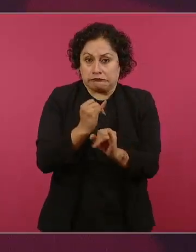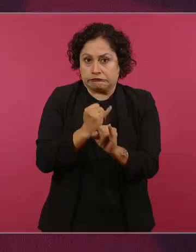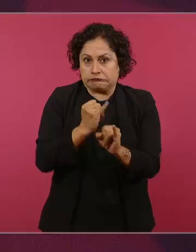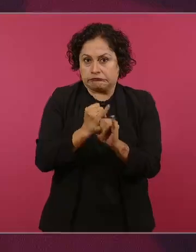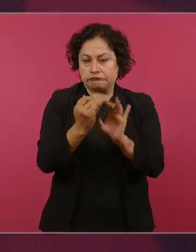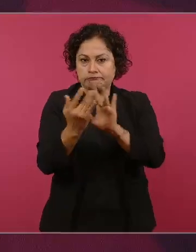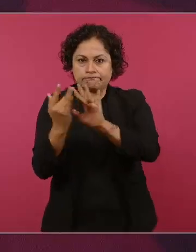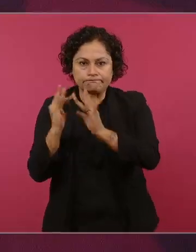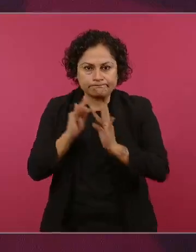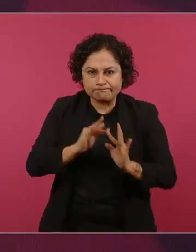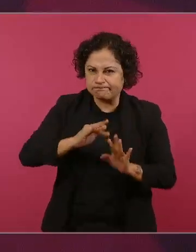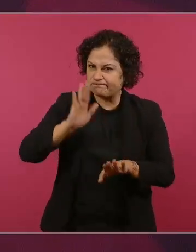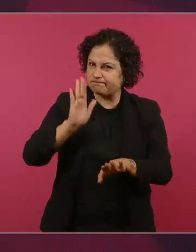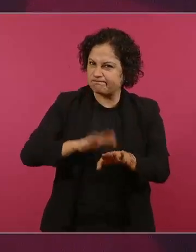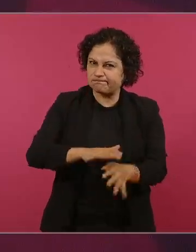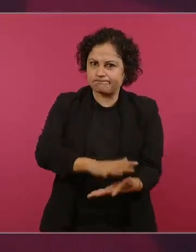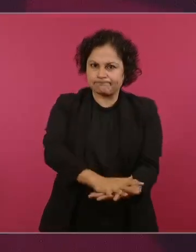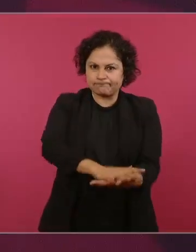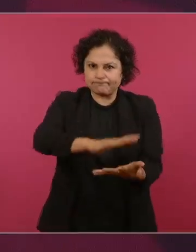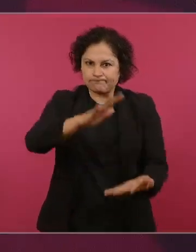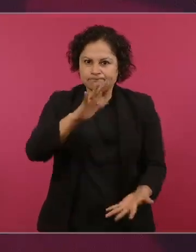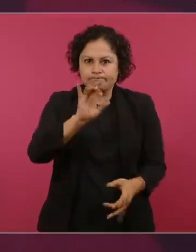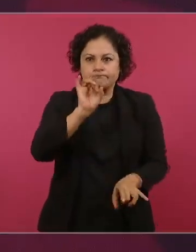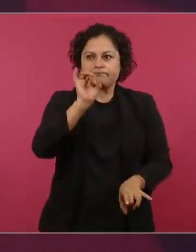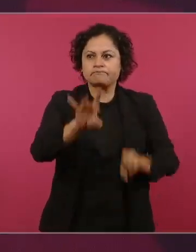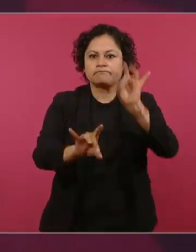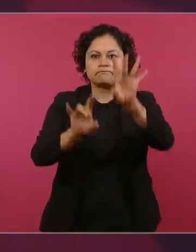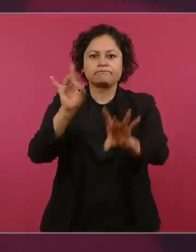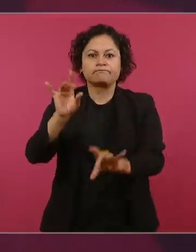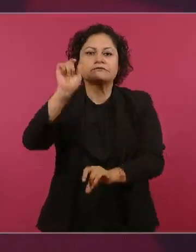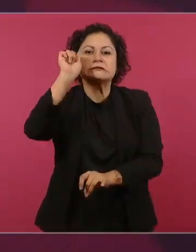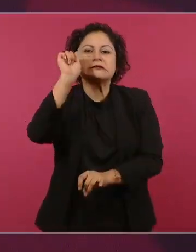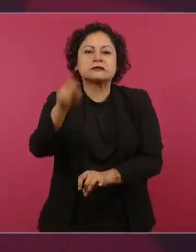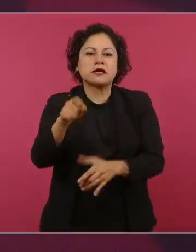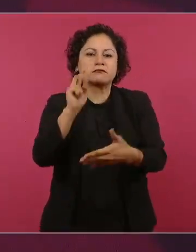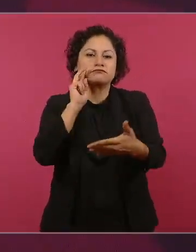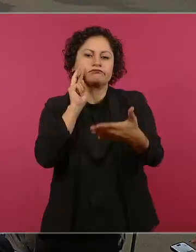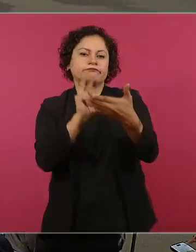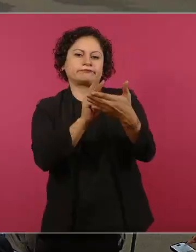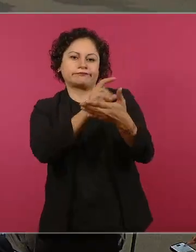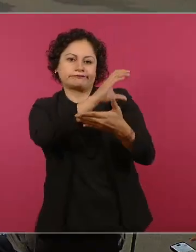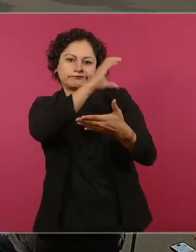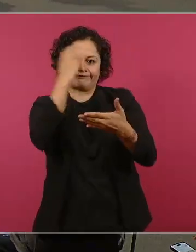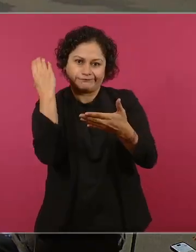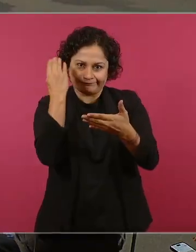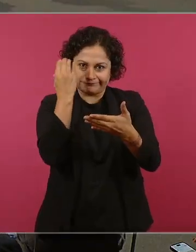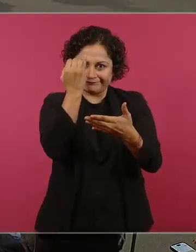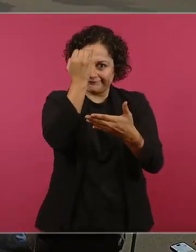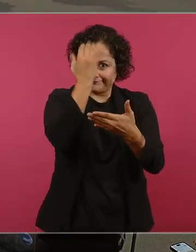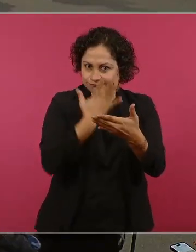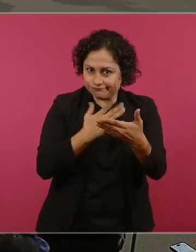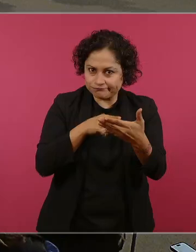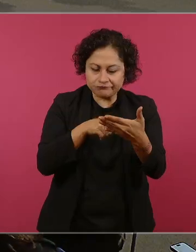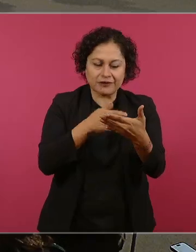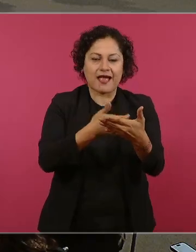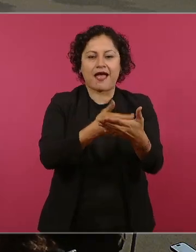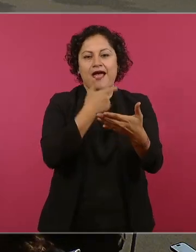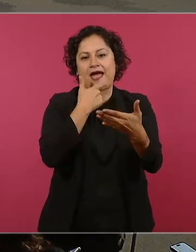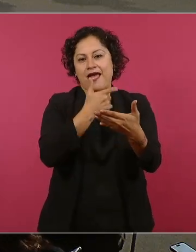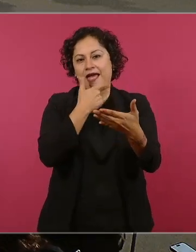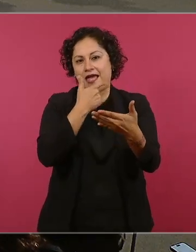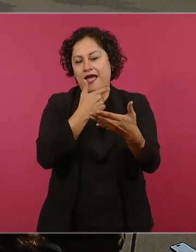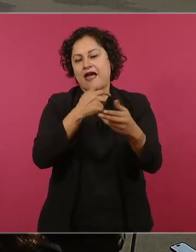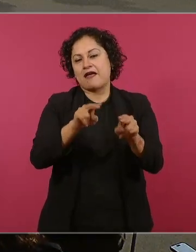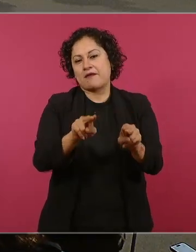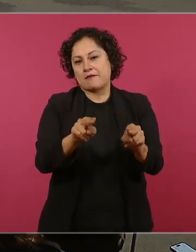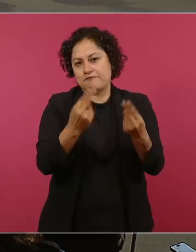más comunicarnos a través de pues, estas imágenes. Los memes, ustedes